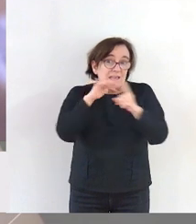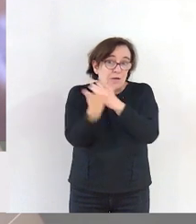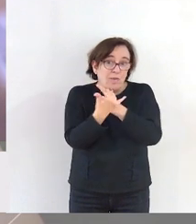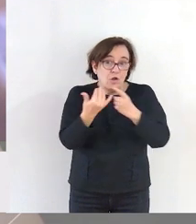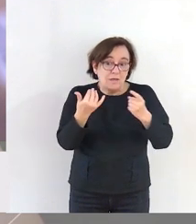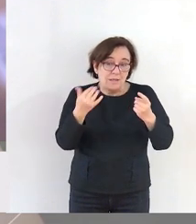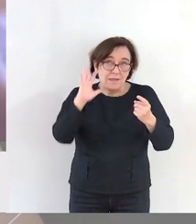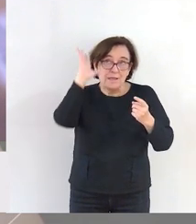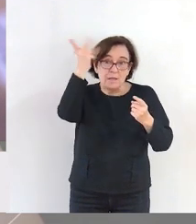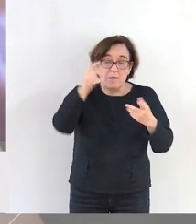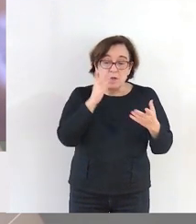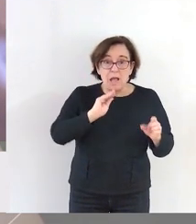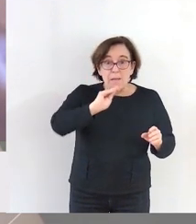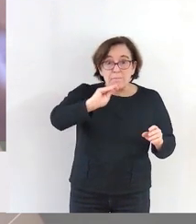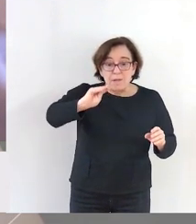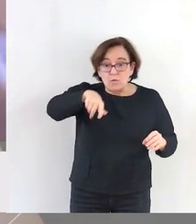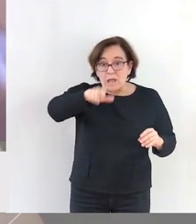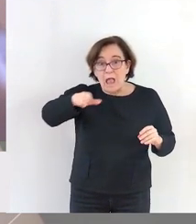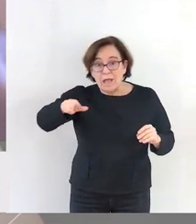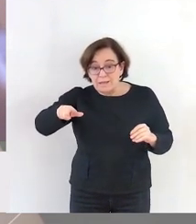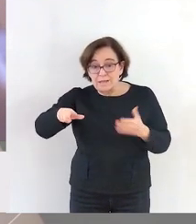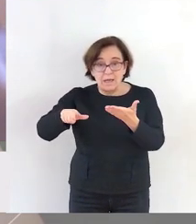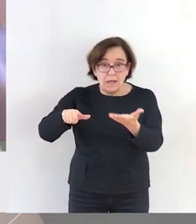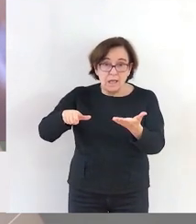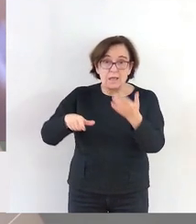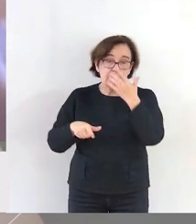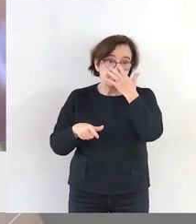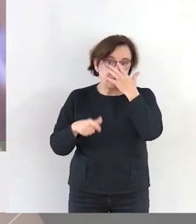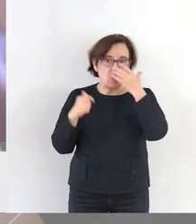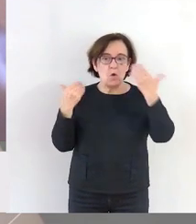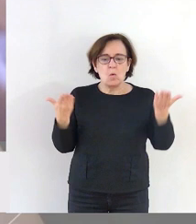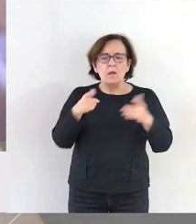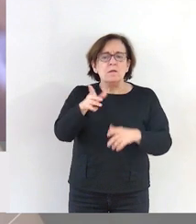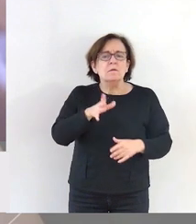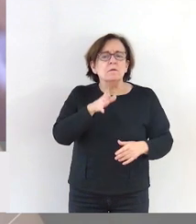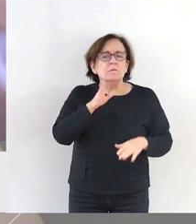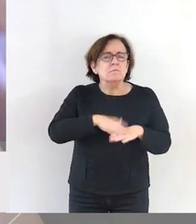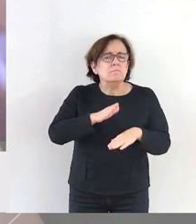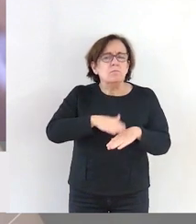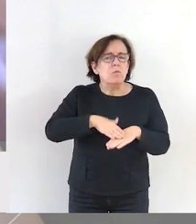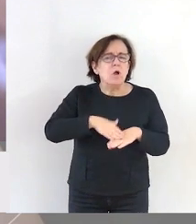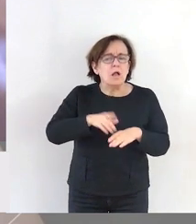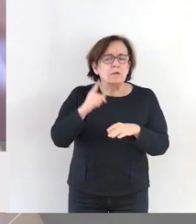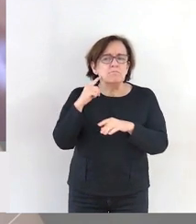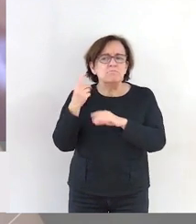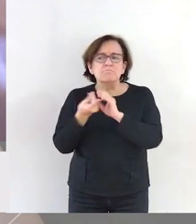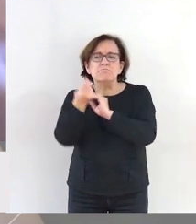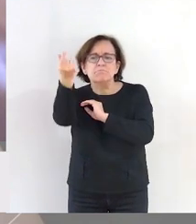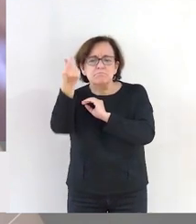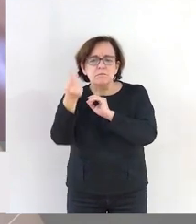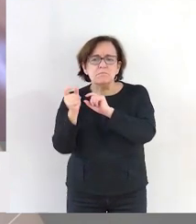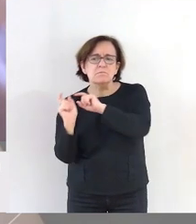pero cuando le preguntamos a la gente Cuál ha sido tu motivo de migrar de